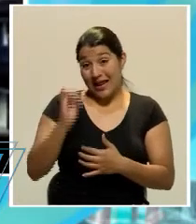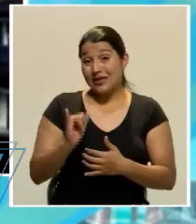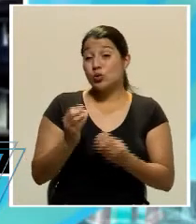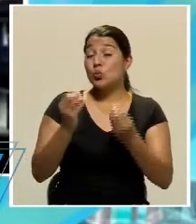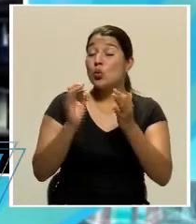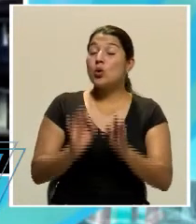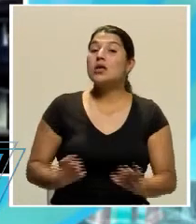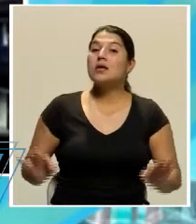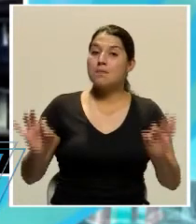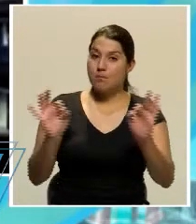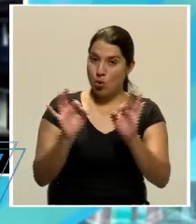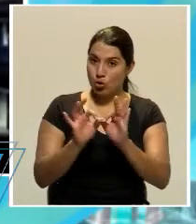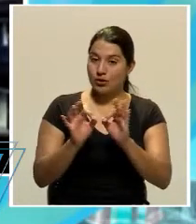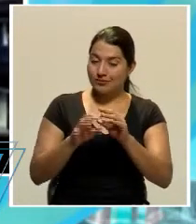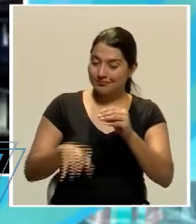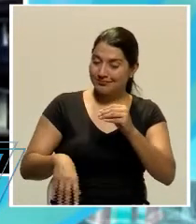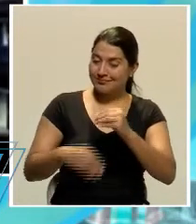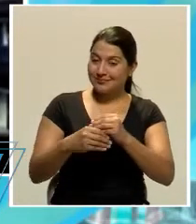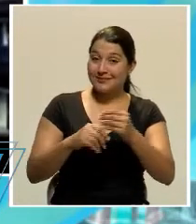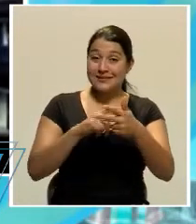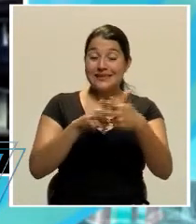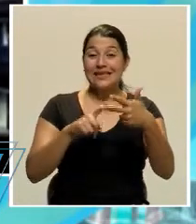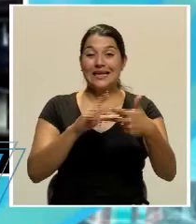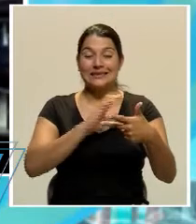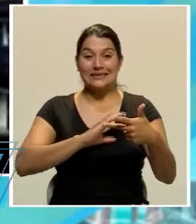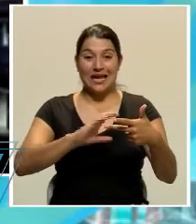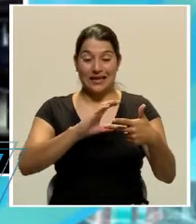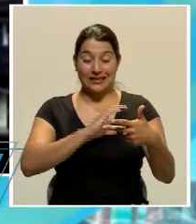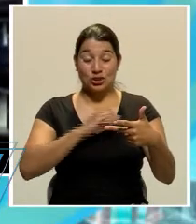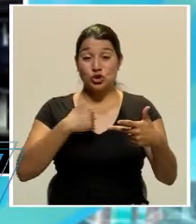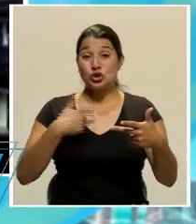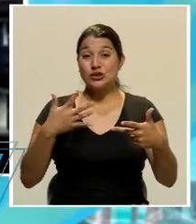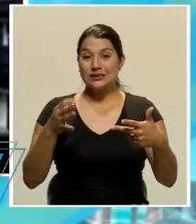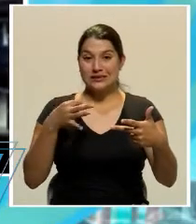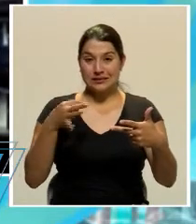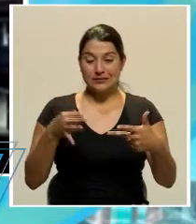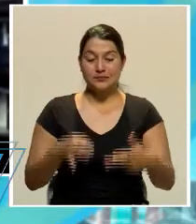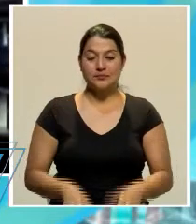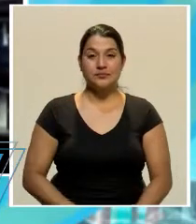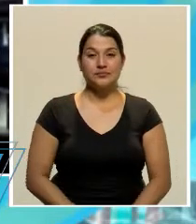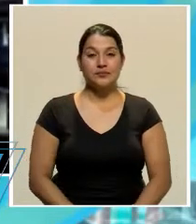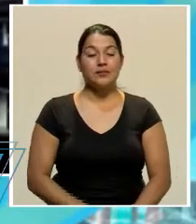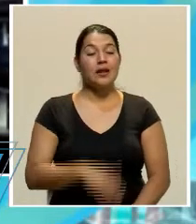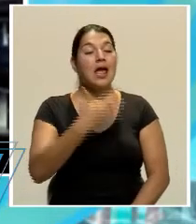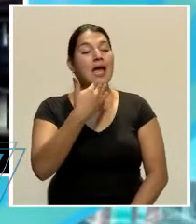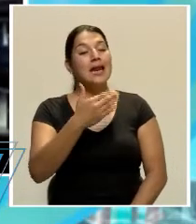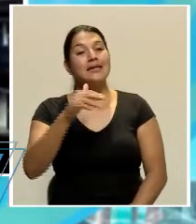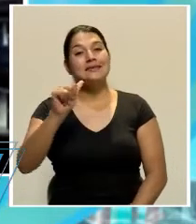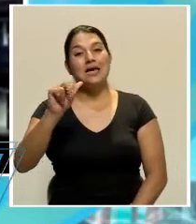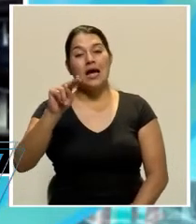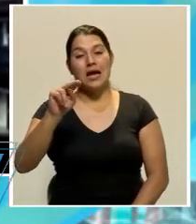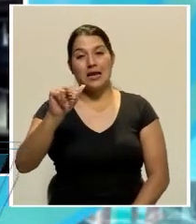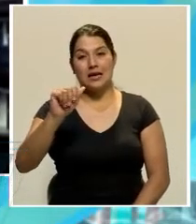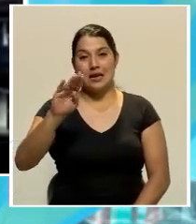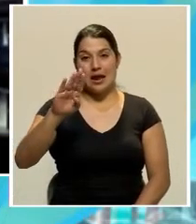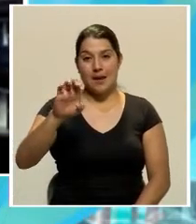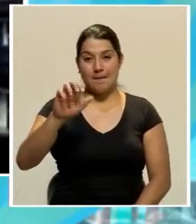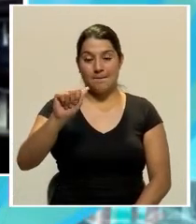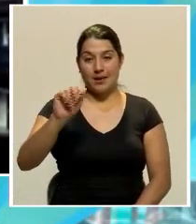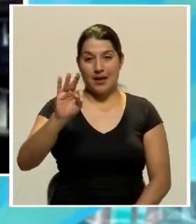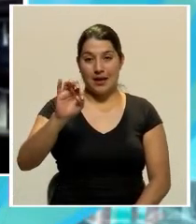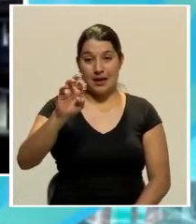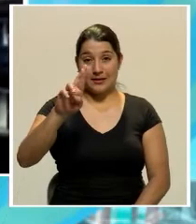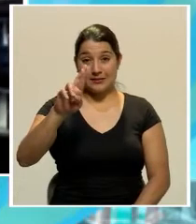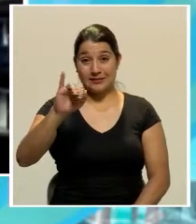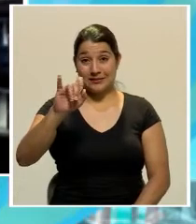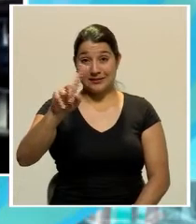tomar en cuenta estas 3 características que mencioné brevemente. Muchas gracias, Ana Beatriz. Realmente